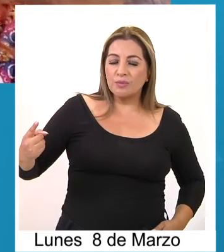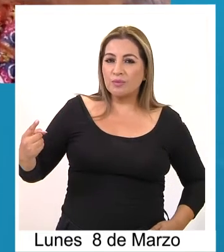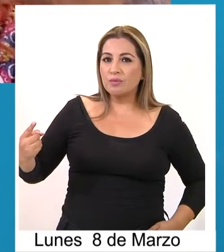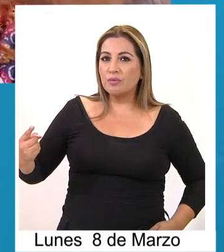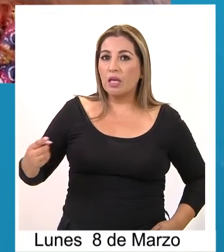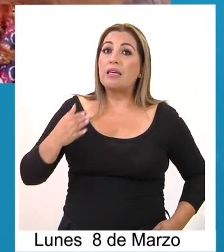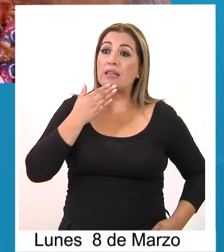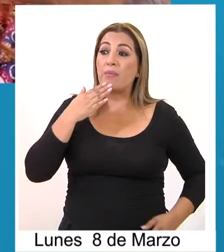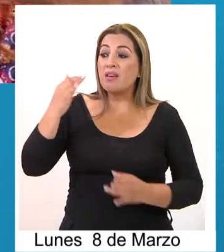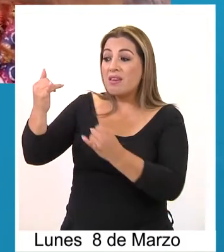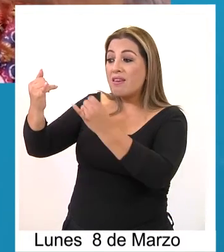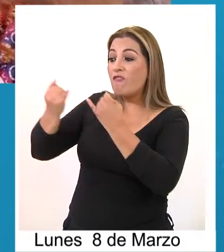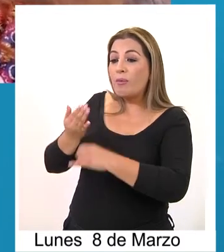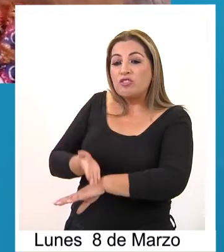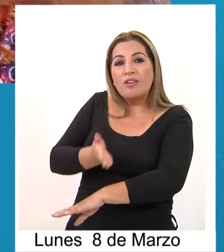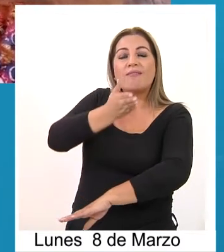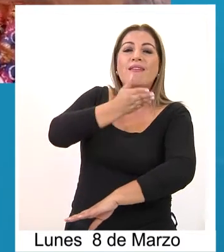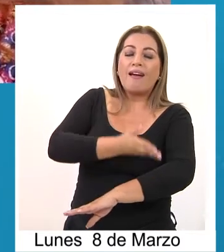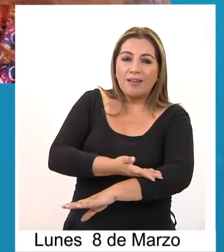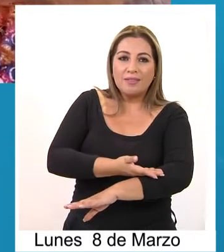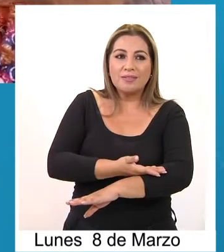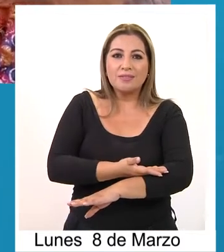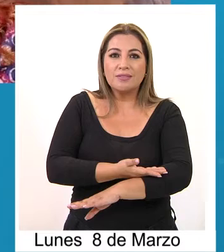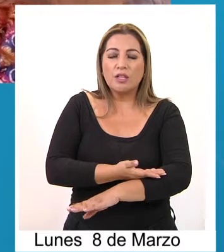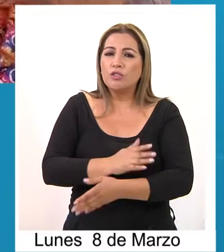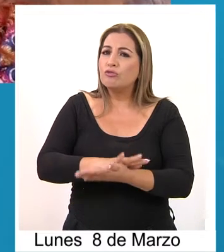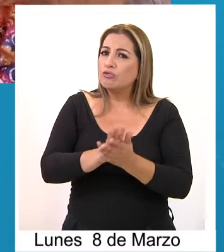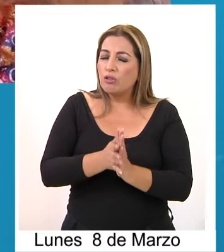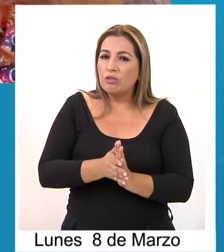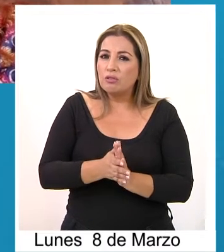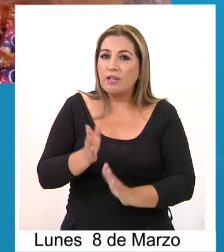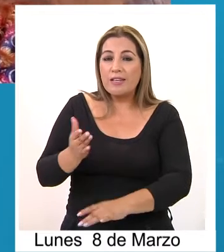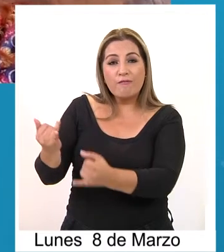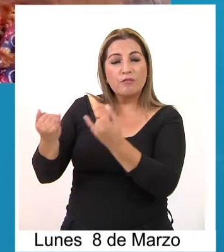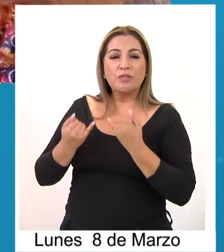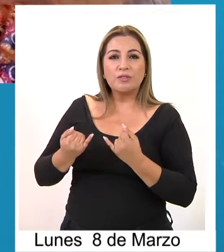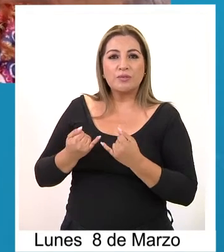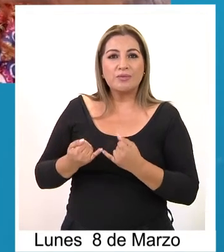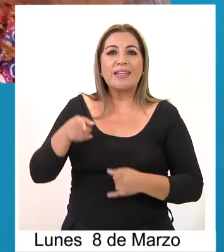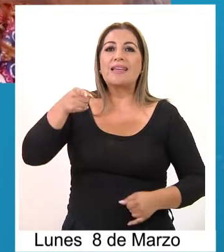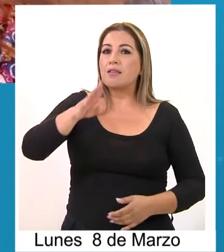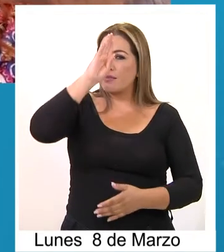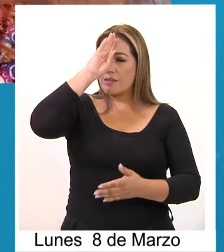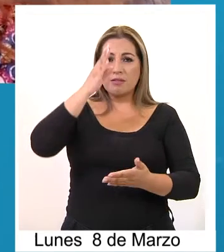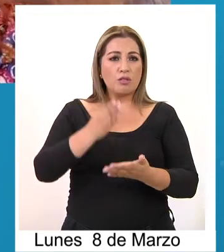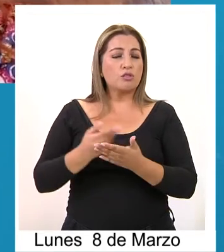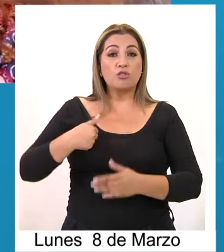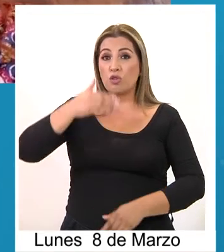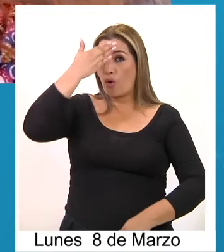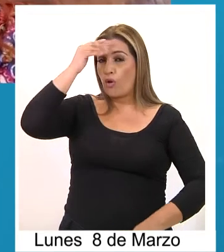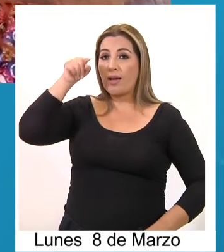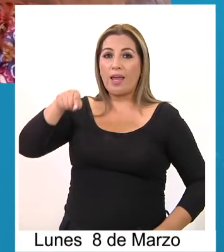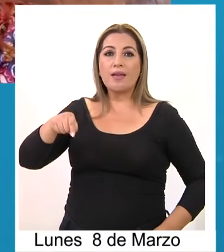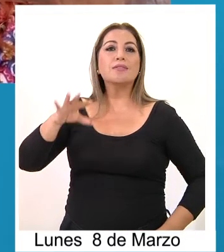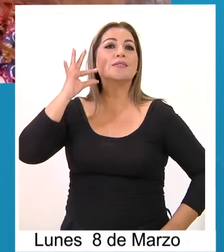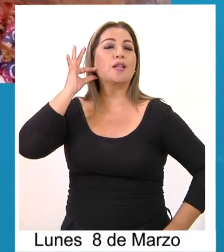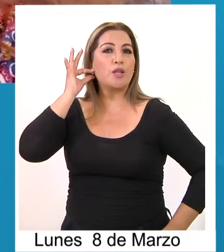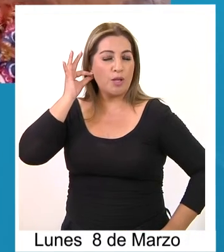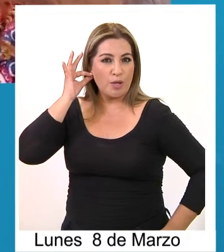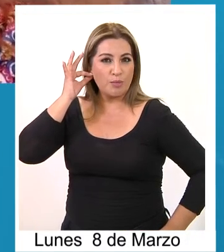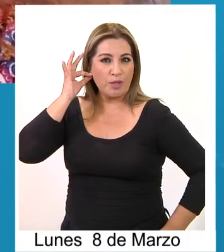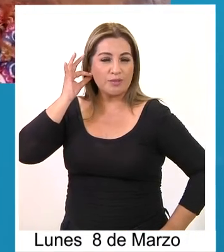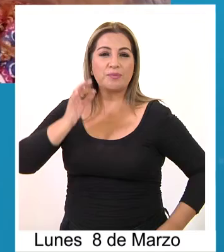habiendo información preliminar, escasa, todo lo que queremos, pero habiendo información, esa decisión yo creo que la tiene que tomar la